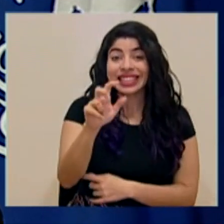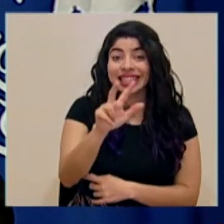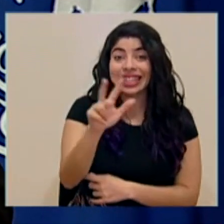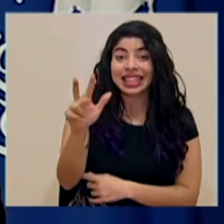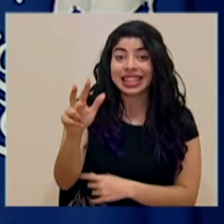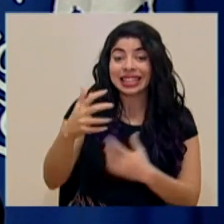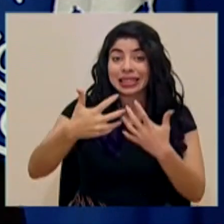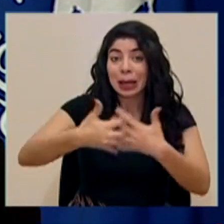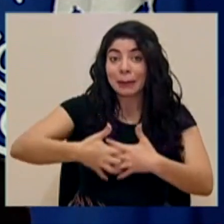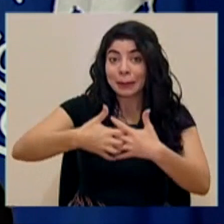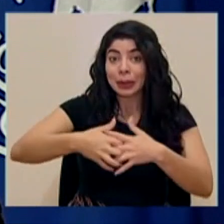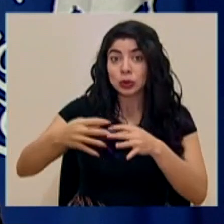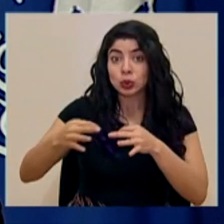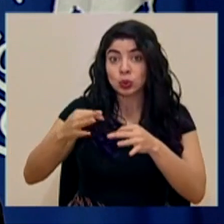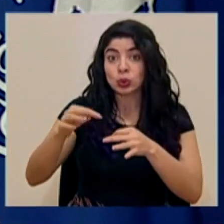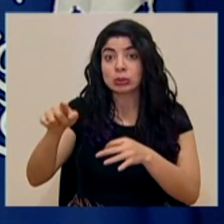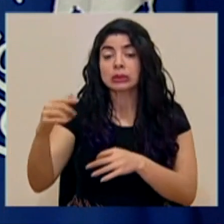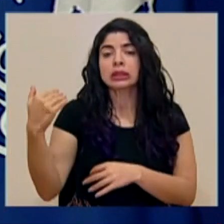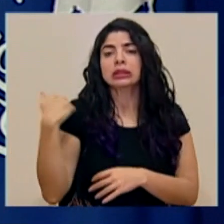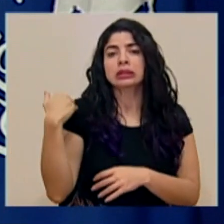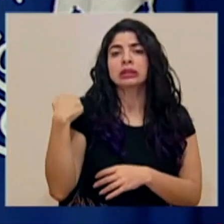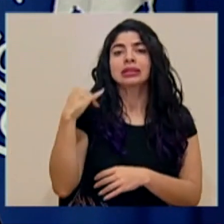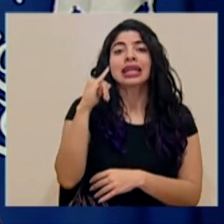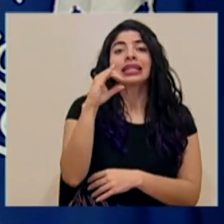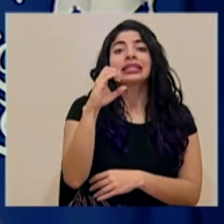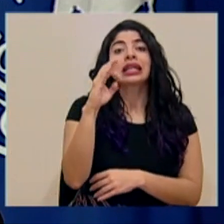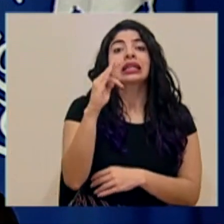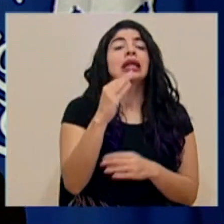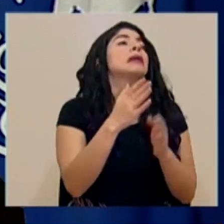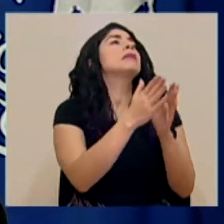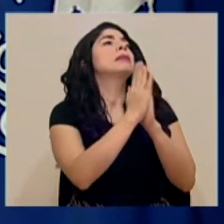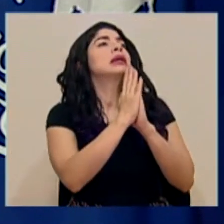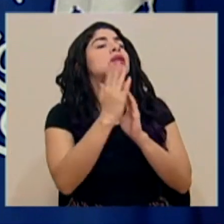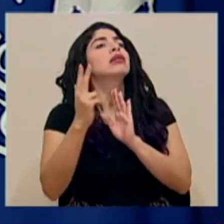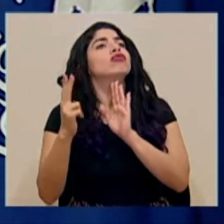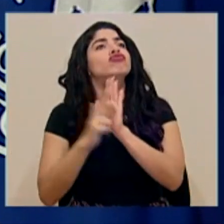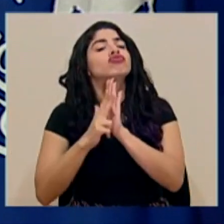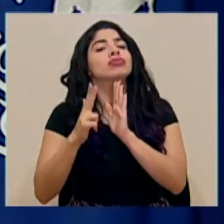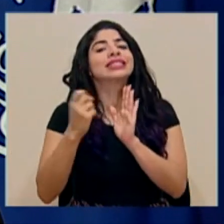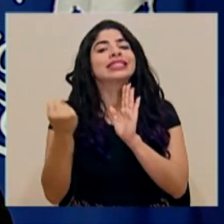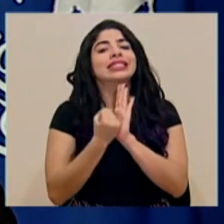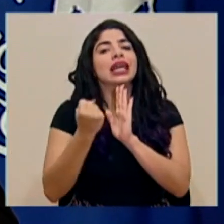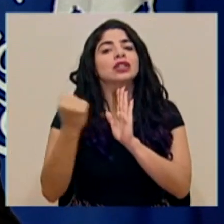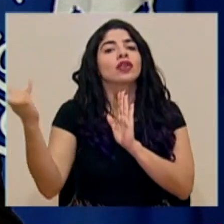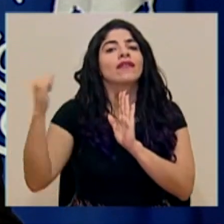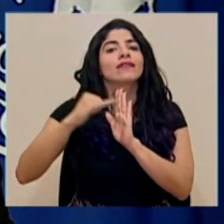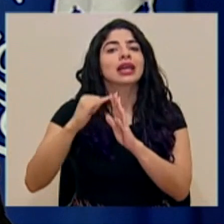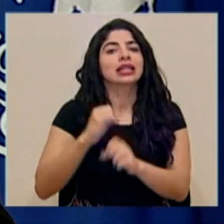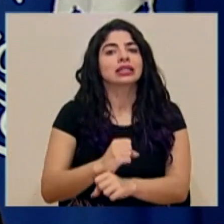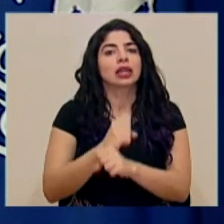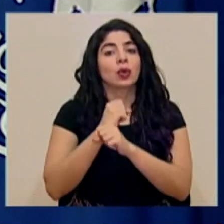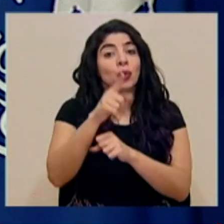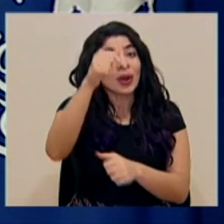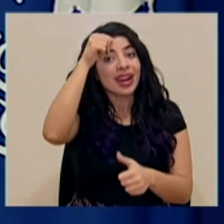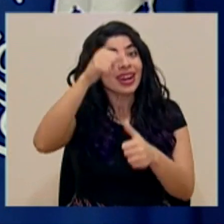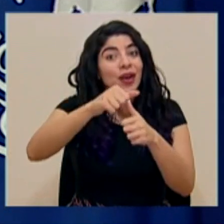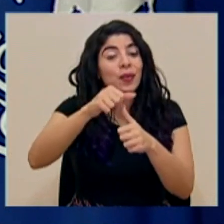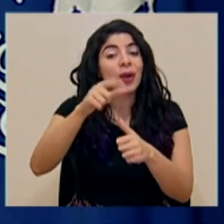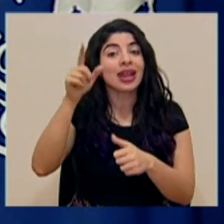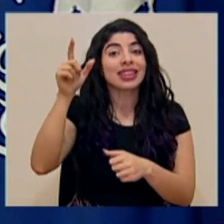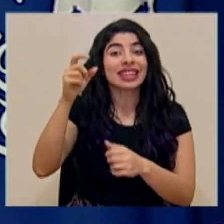empresas turísticas han solicitado al ICT el sello de viaje seguro, Safe Travels, que recuerden que se le otorgó a Costa